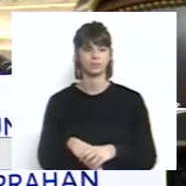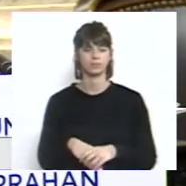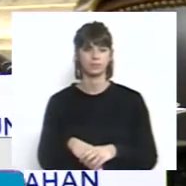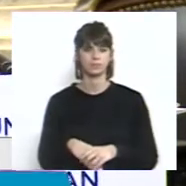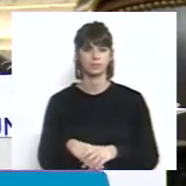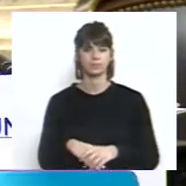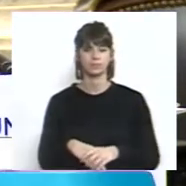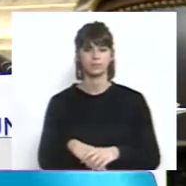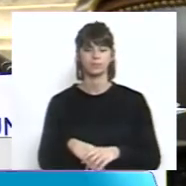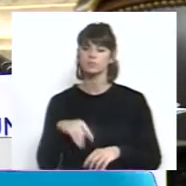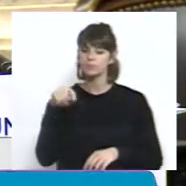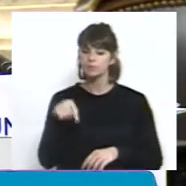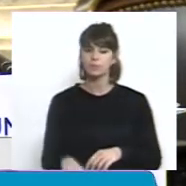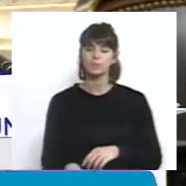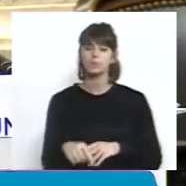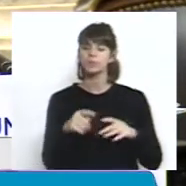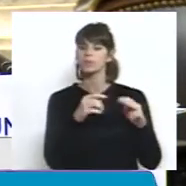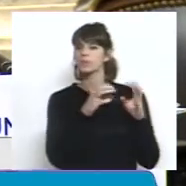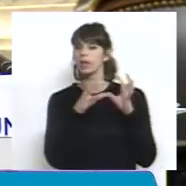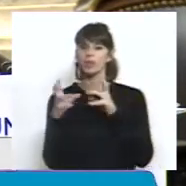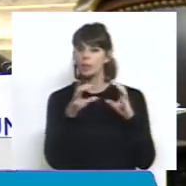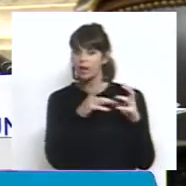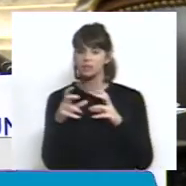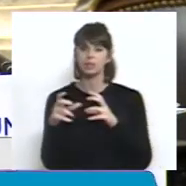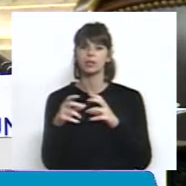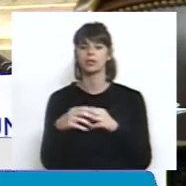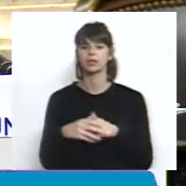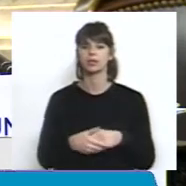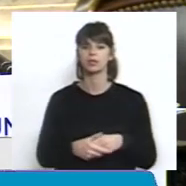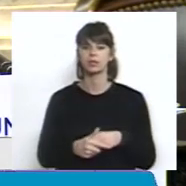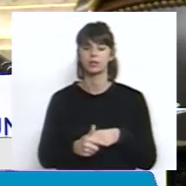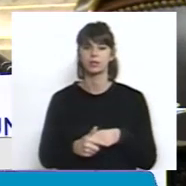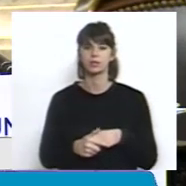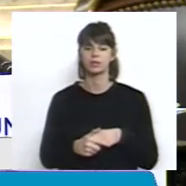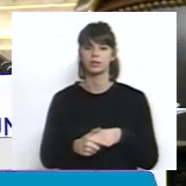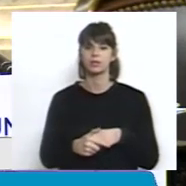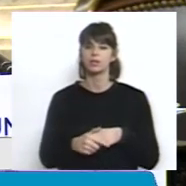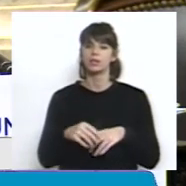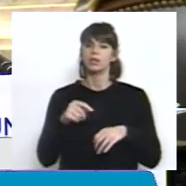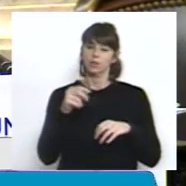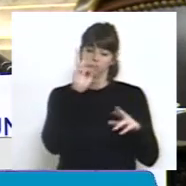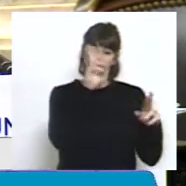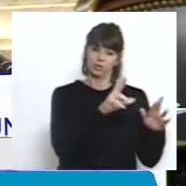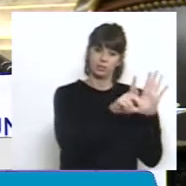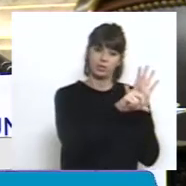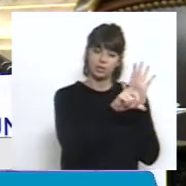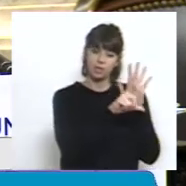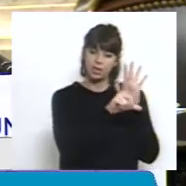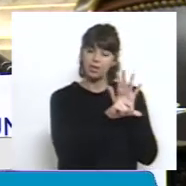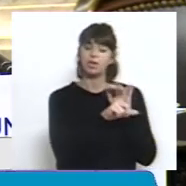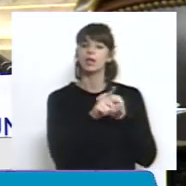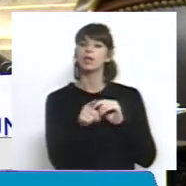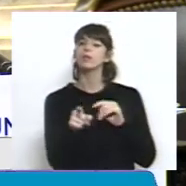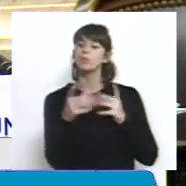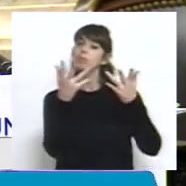Estamos discutiendo nuevamente en tiempo y forma, dentro de lo que marca la ley, el proyecto